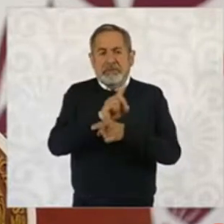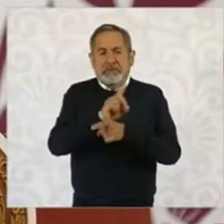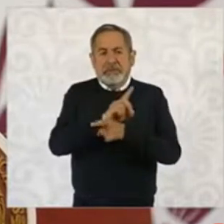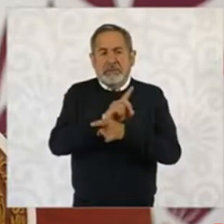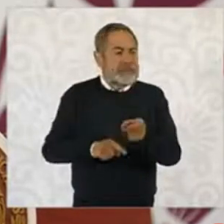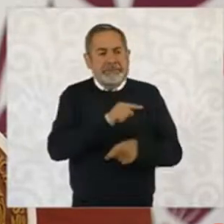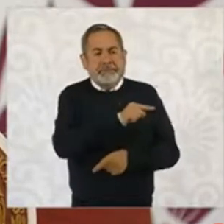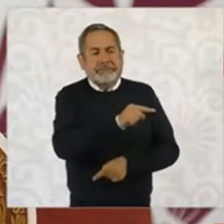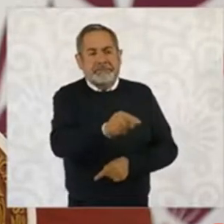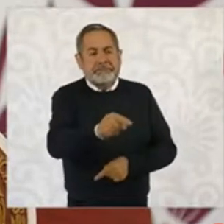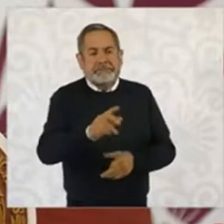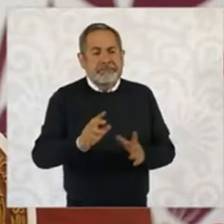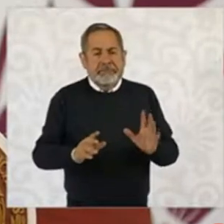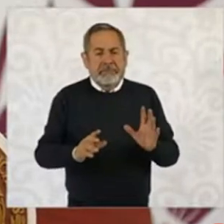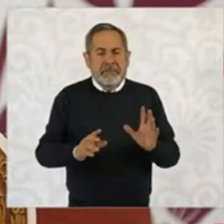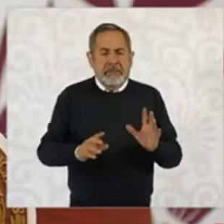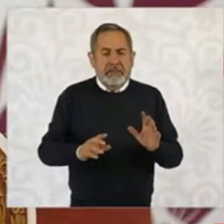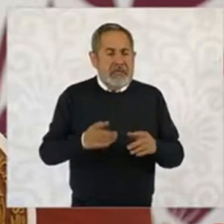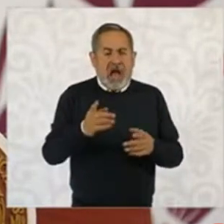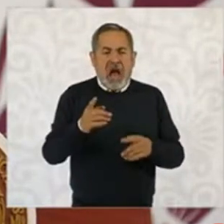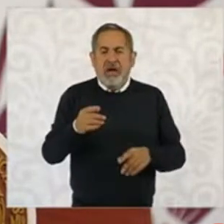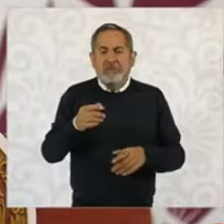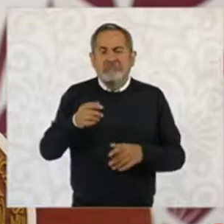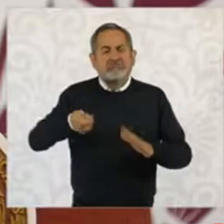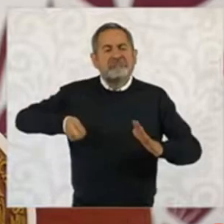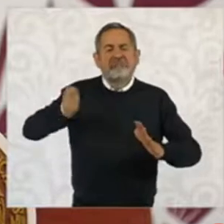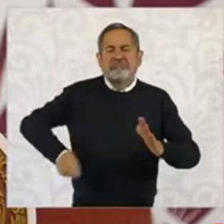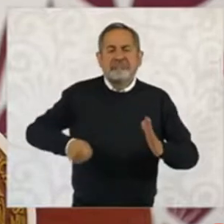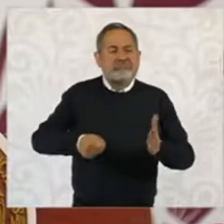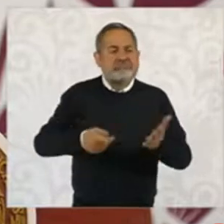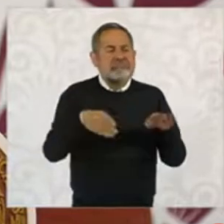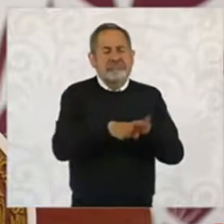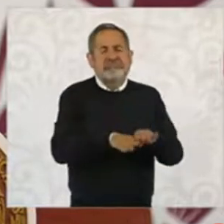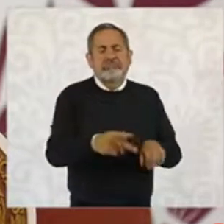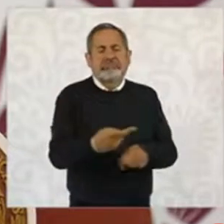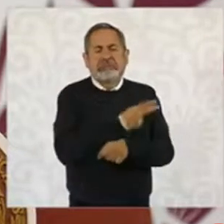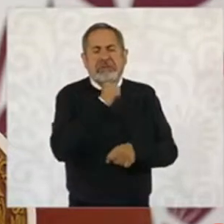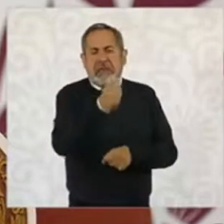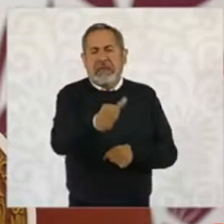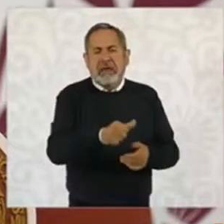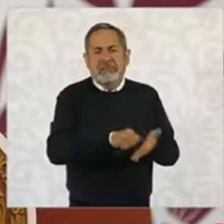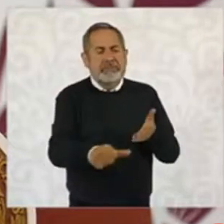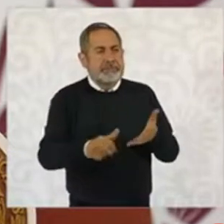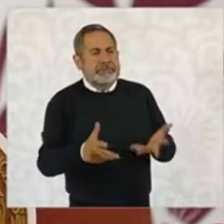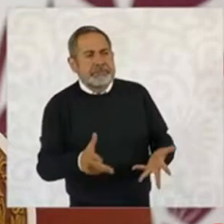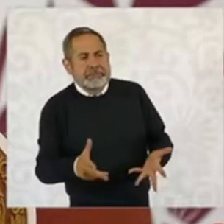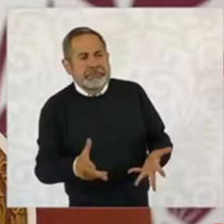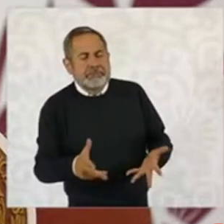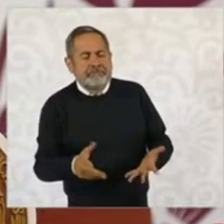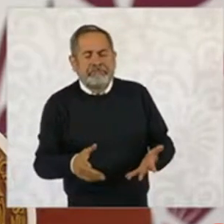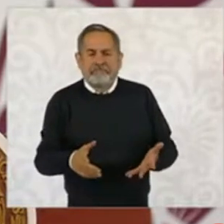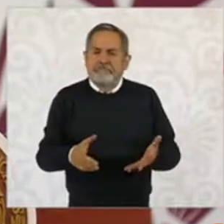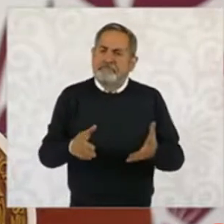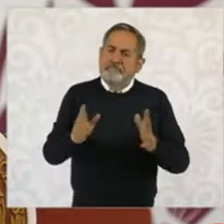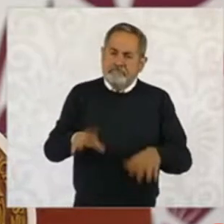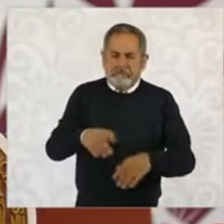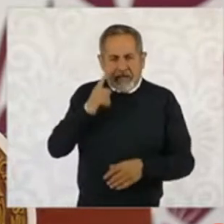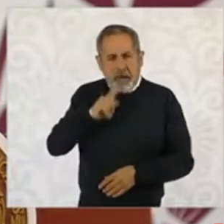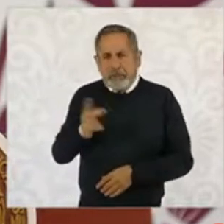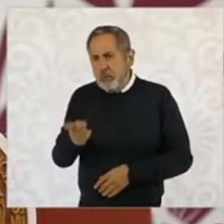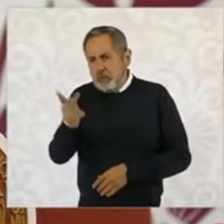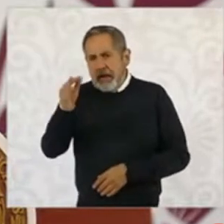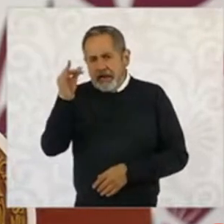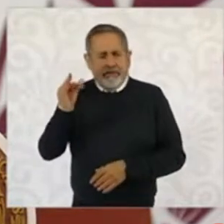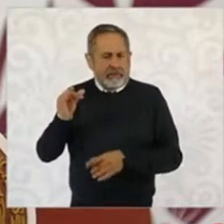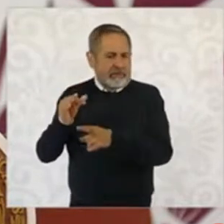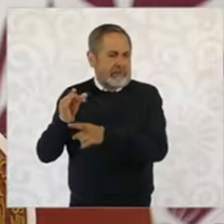de ellos pues se cerraron los casos. Ahora, ¿por qué es importante? Ustedes